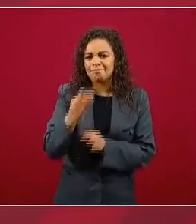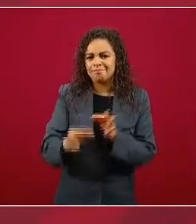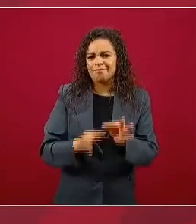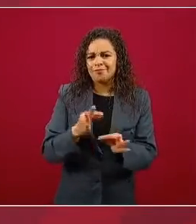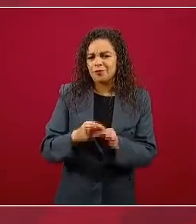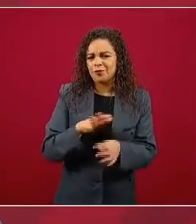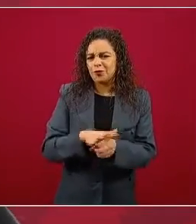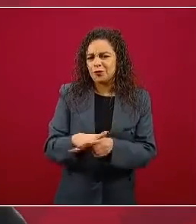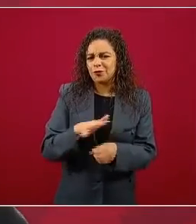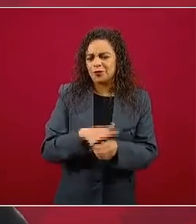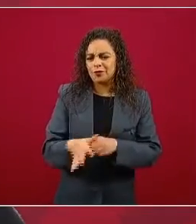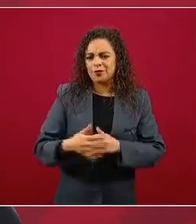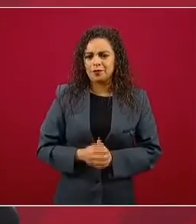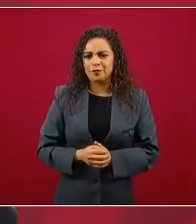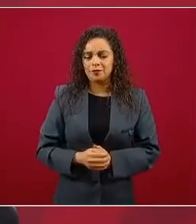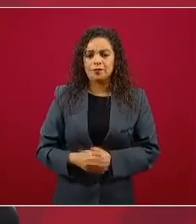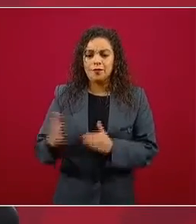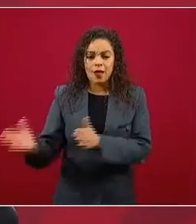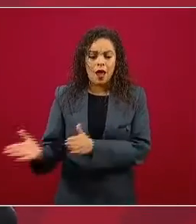tener una fundación